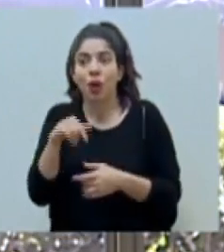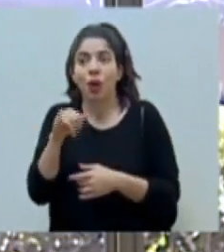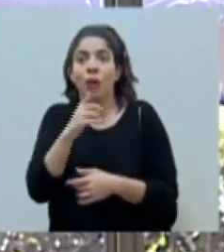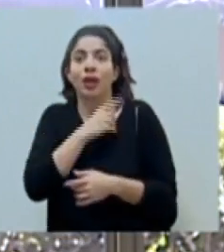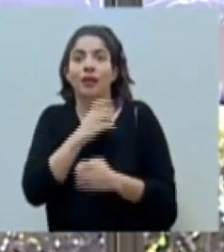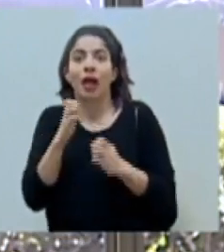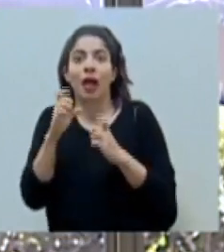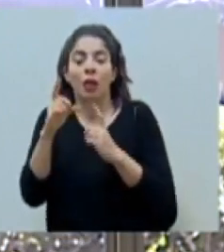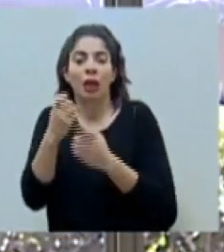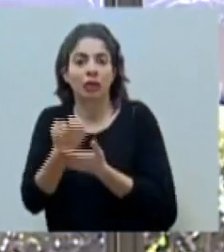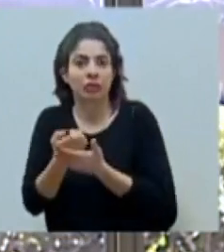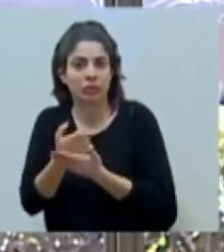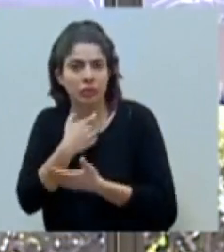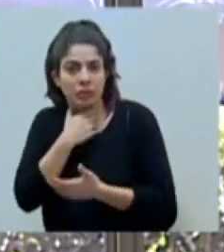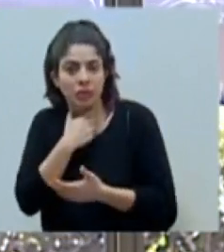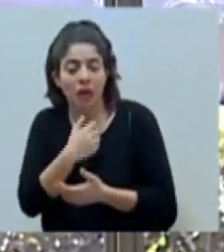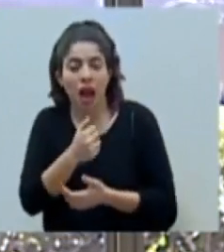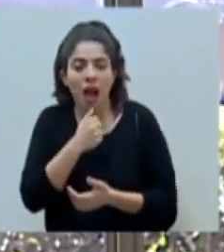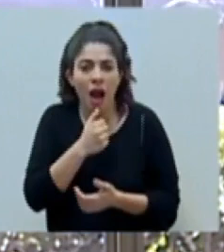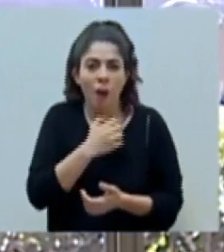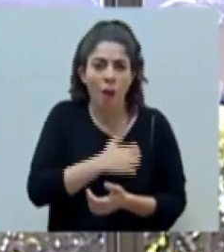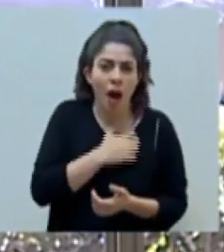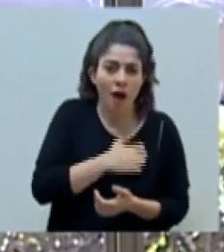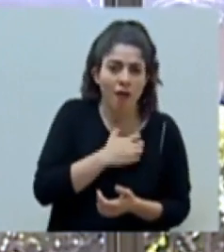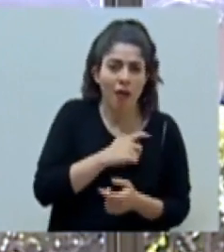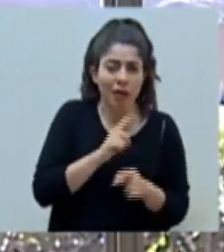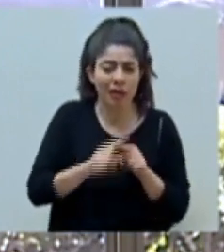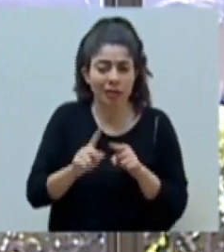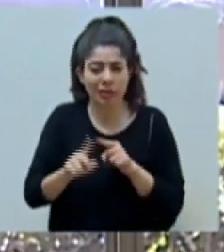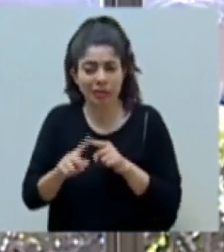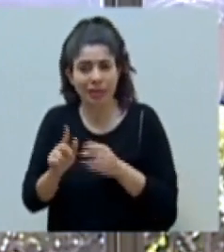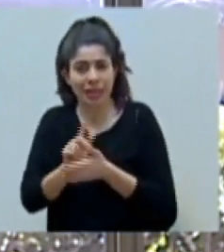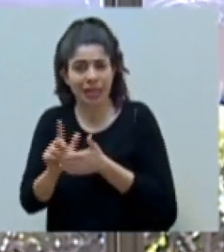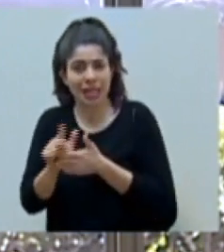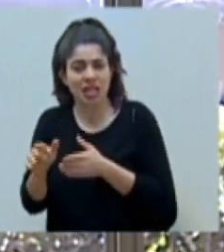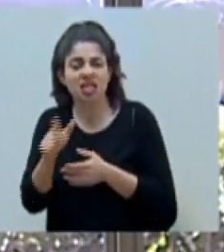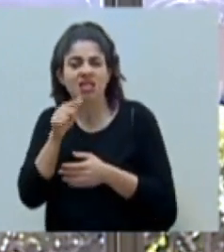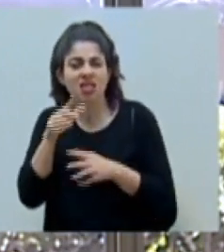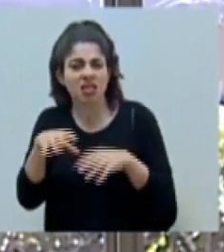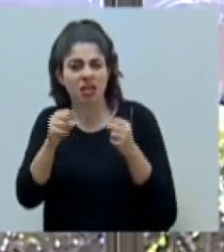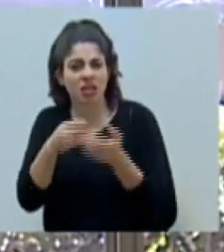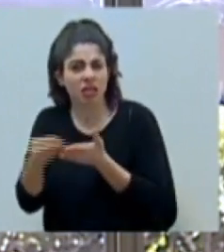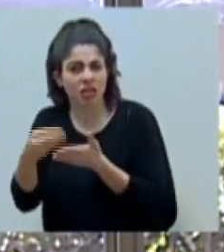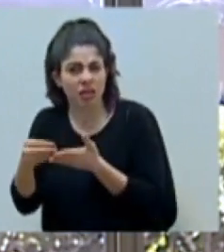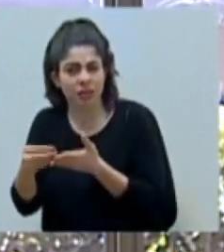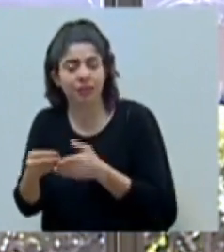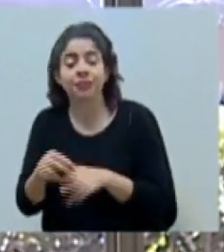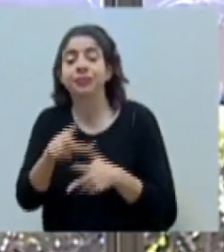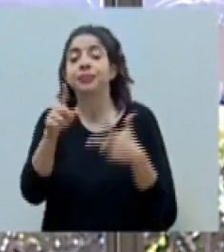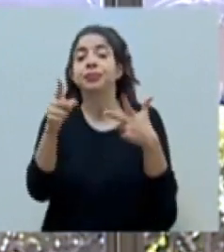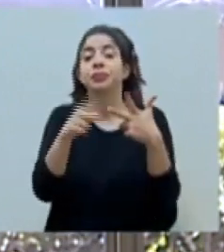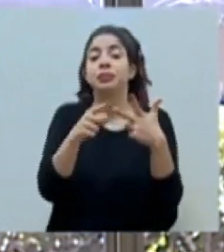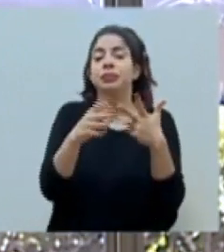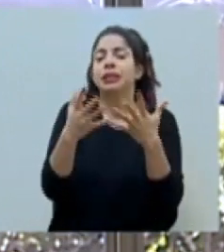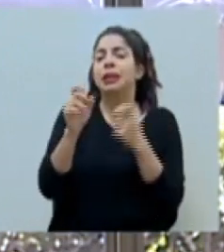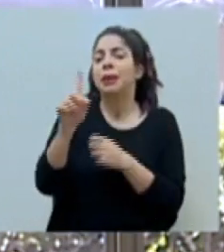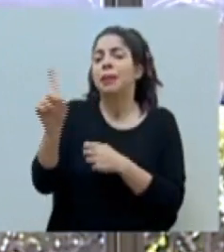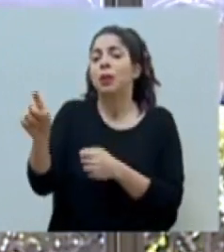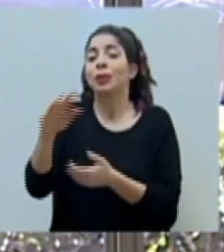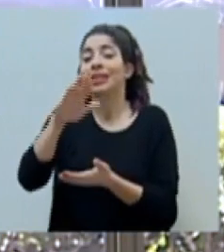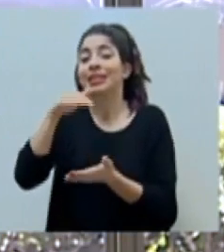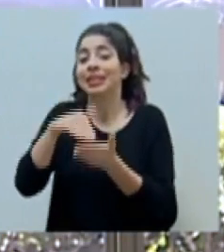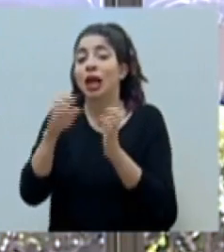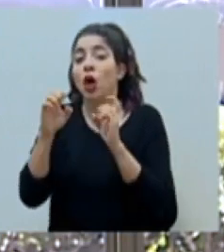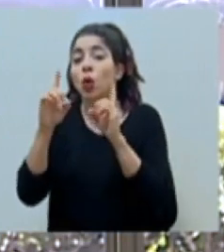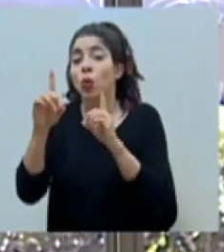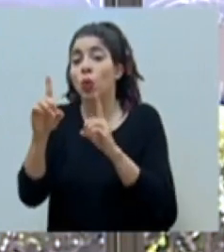educación, de agua, jabón, todos estos temas de higiene. También queríamos consultarle sobre los centros